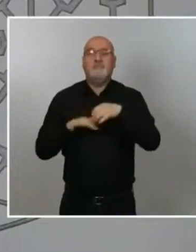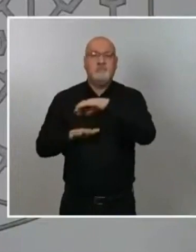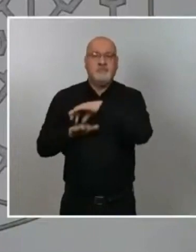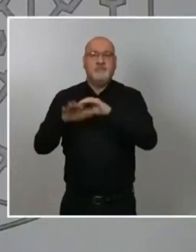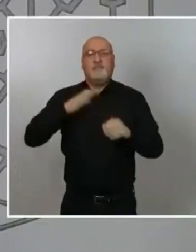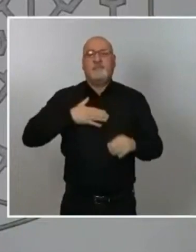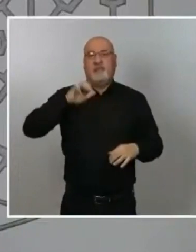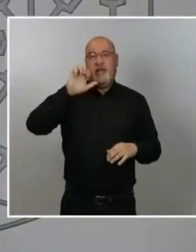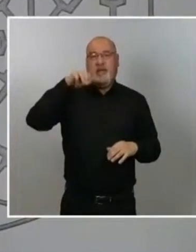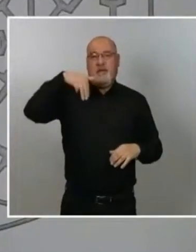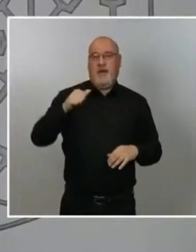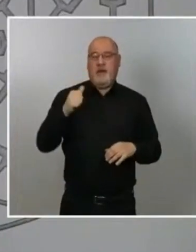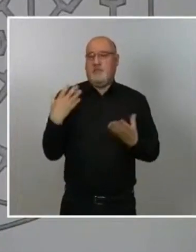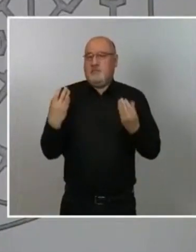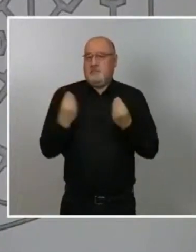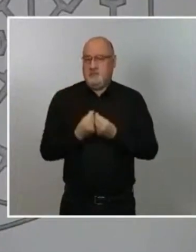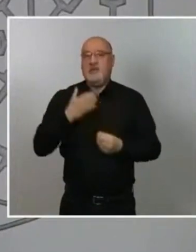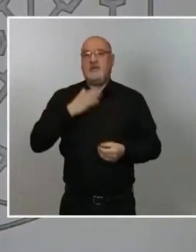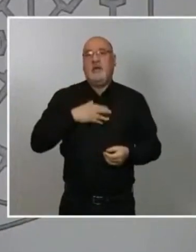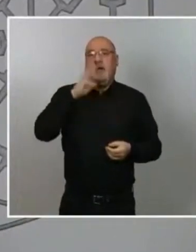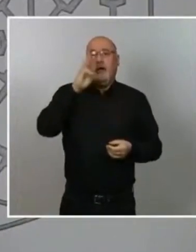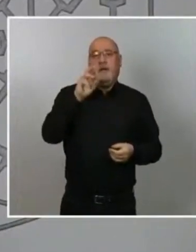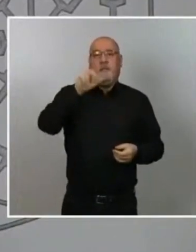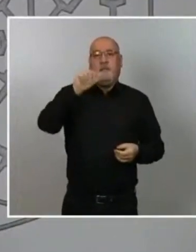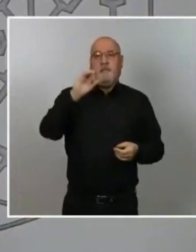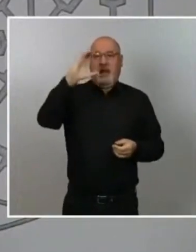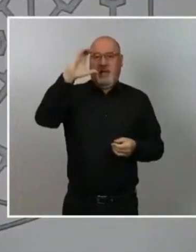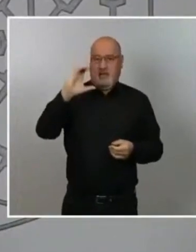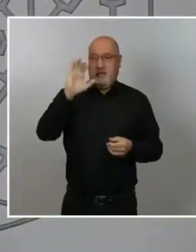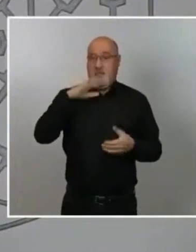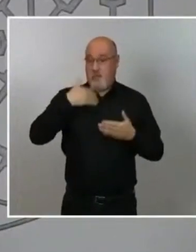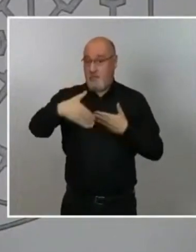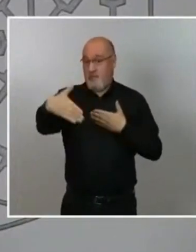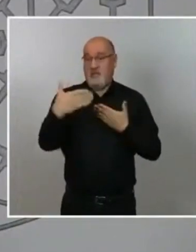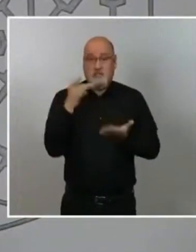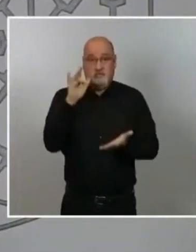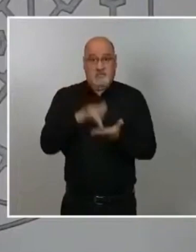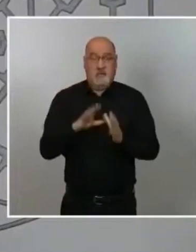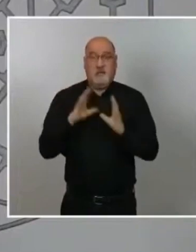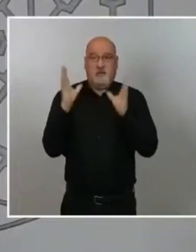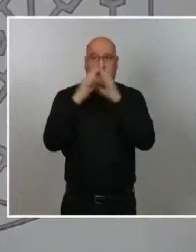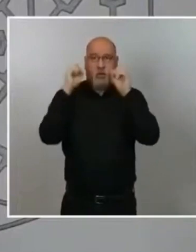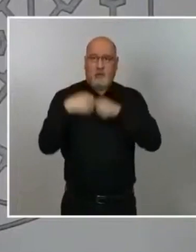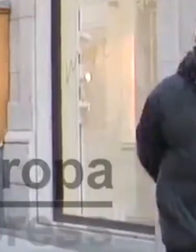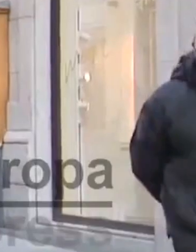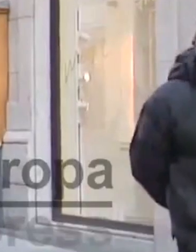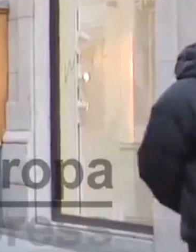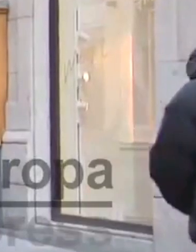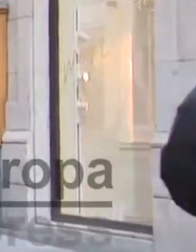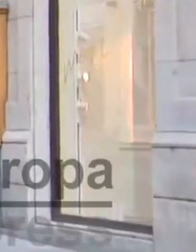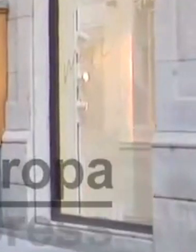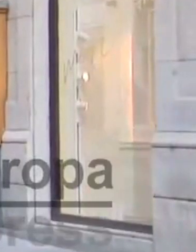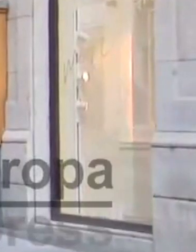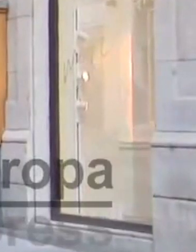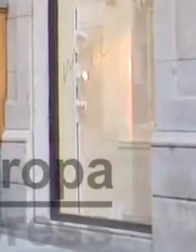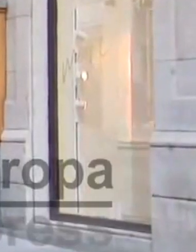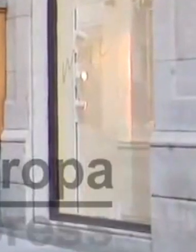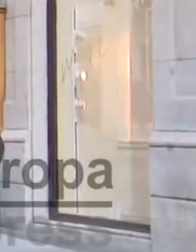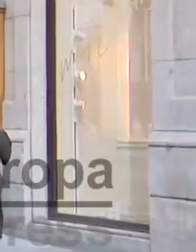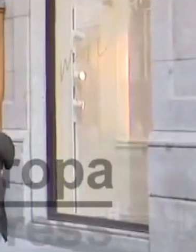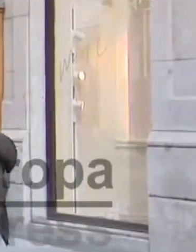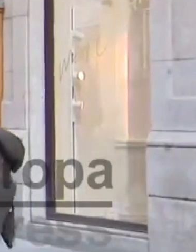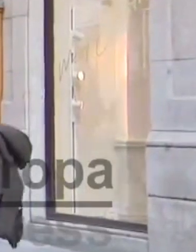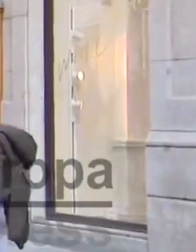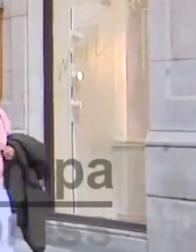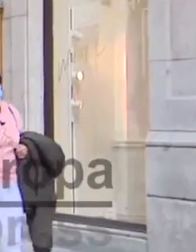que adopte el PRAC en los próximos días, si es posible, para tomar la decisión al respecto con la vacunación. Por su parte, la Agencia